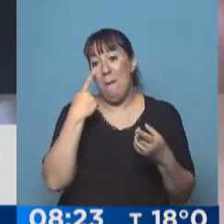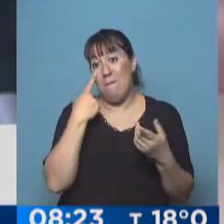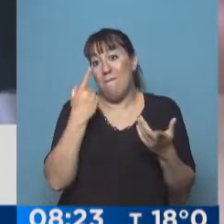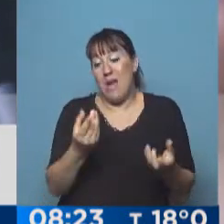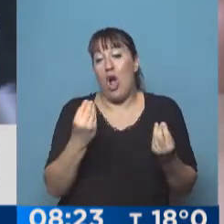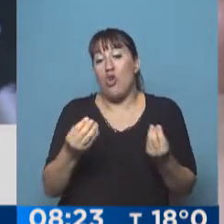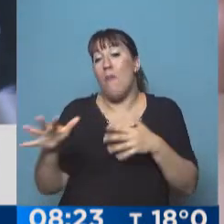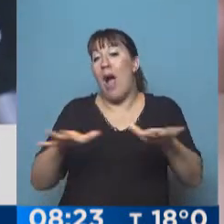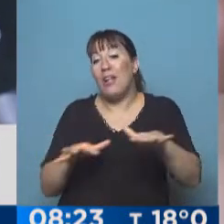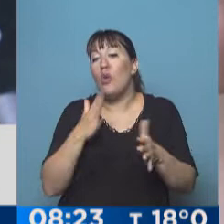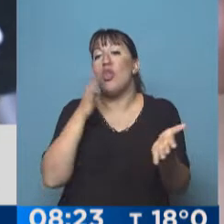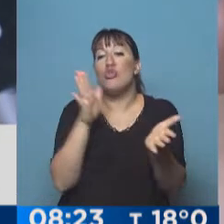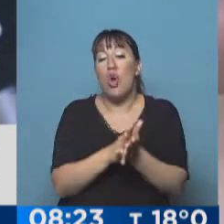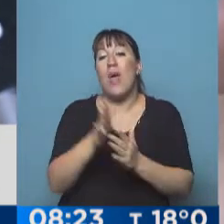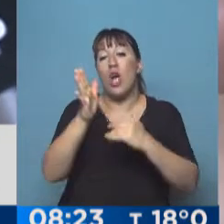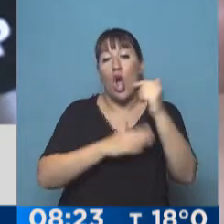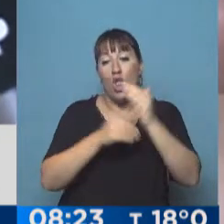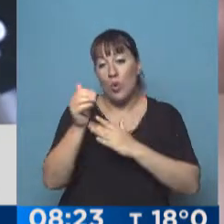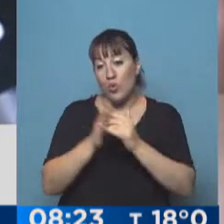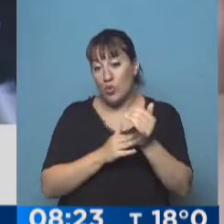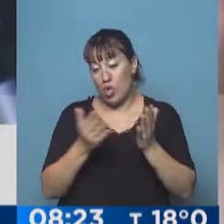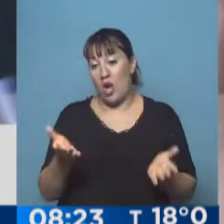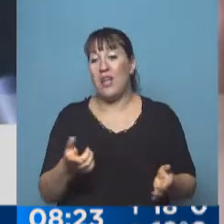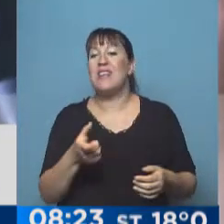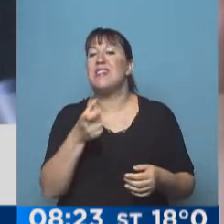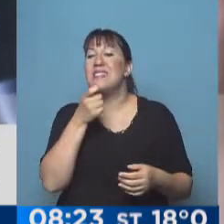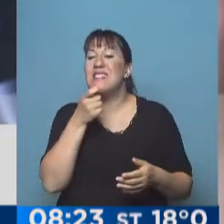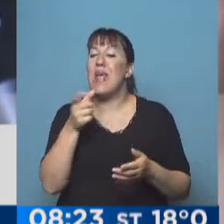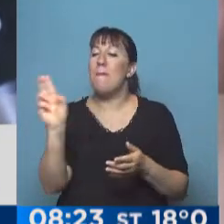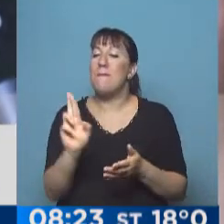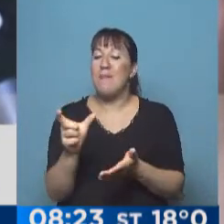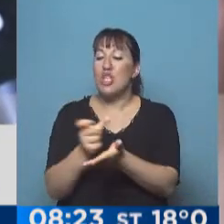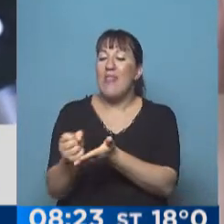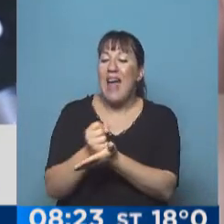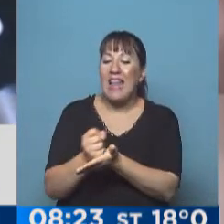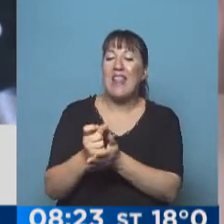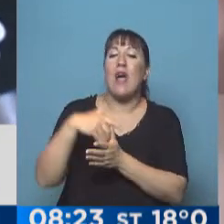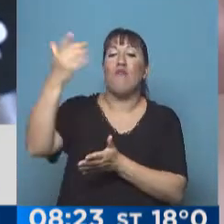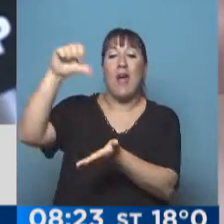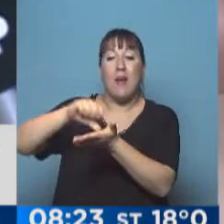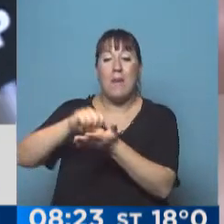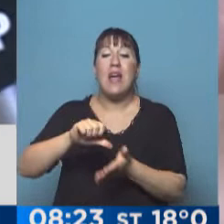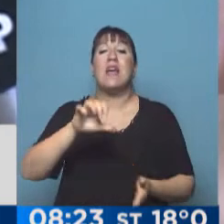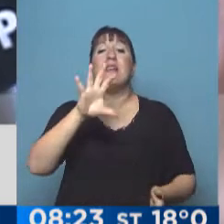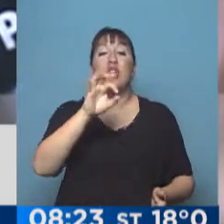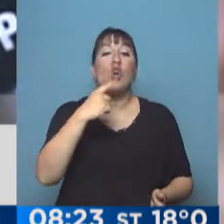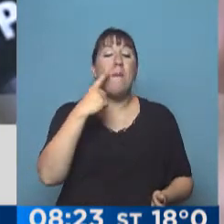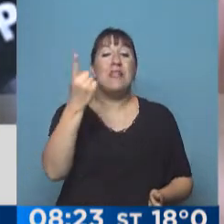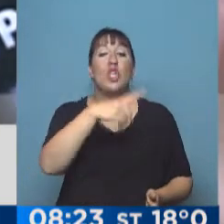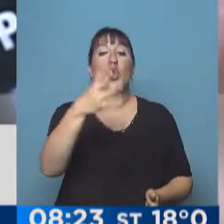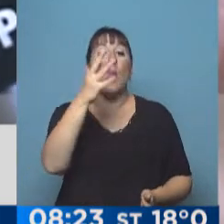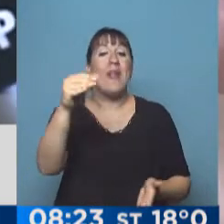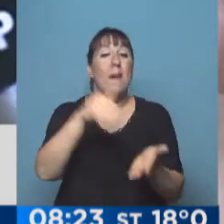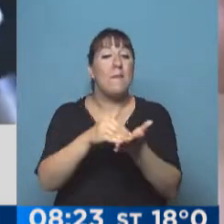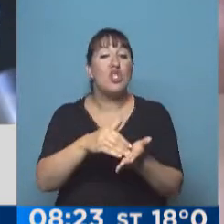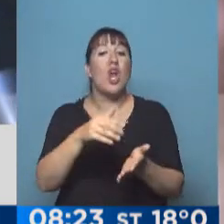en el área de la construcción si usted lo mira de la utilización de las tarjetas fuera del país fueron 5 mil 140 millones de dólares casi el mismo valor que